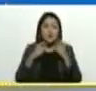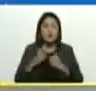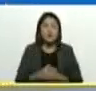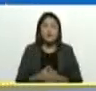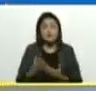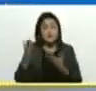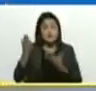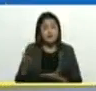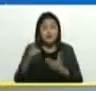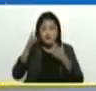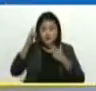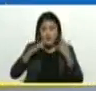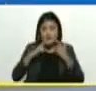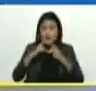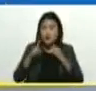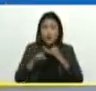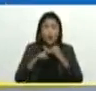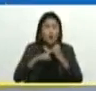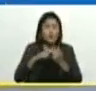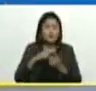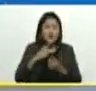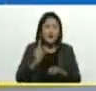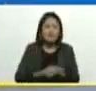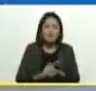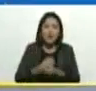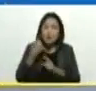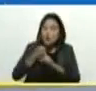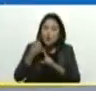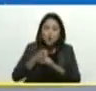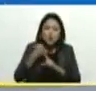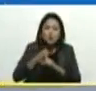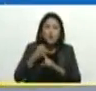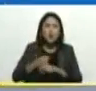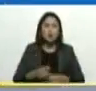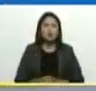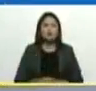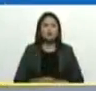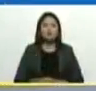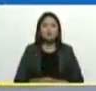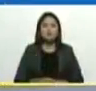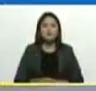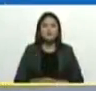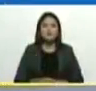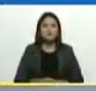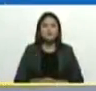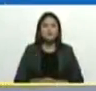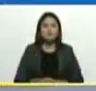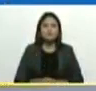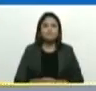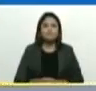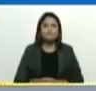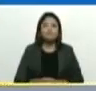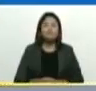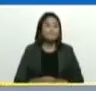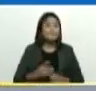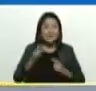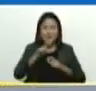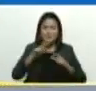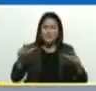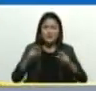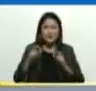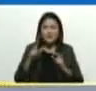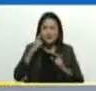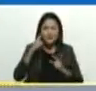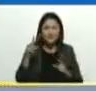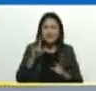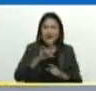Chávez fue nuestro hermano de lucha, un hermano que se ganó instantáneamente la simpatía de nuestro